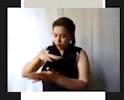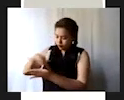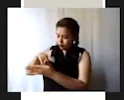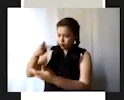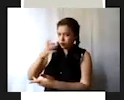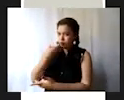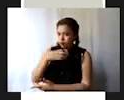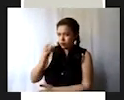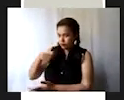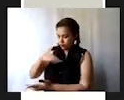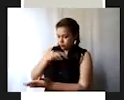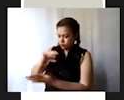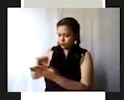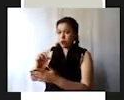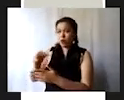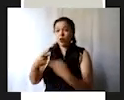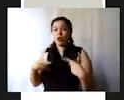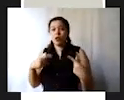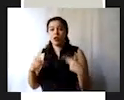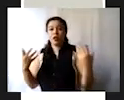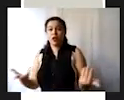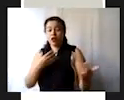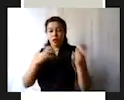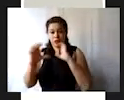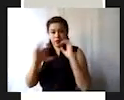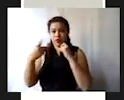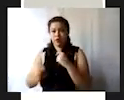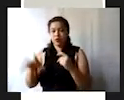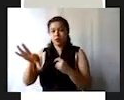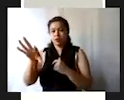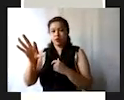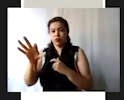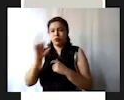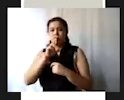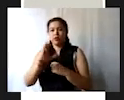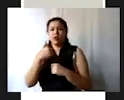comentario. ¿Hay alguien más que quiera compartirnos sus hallazgos?